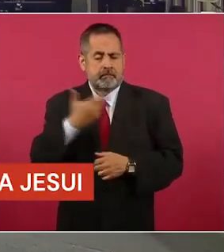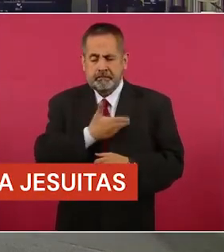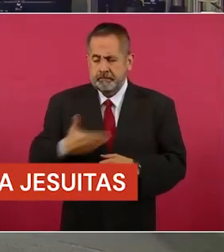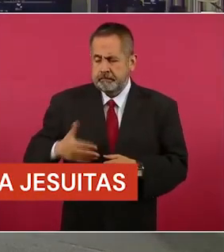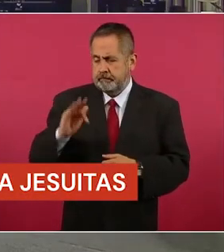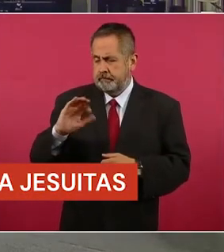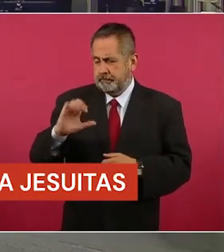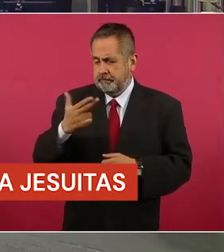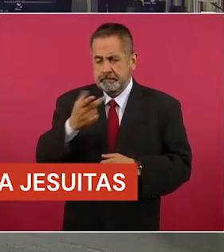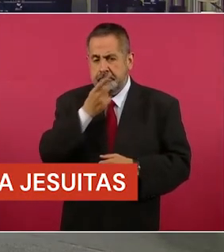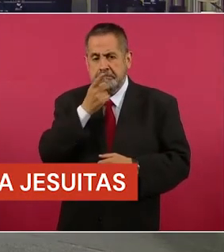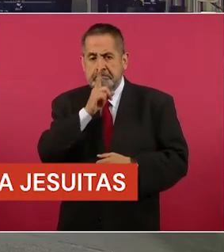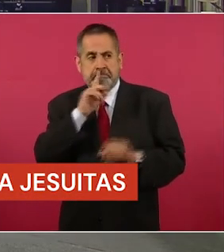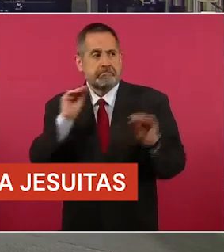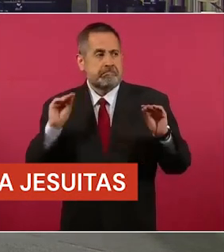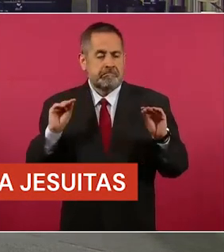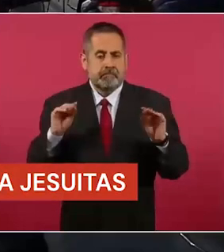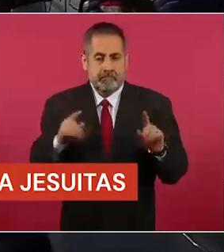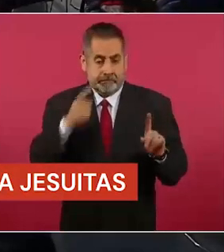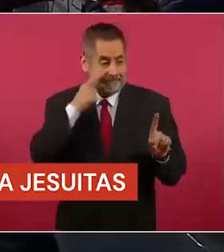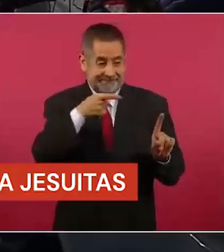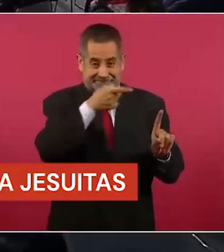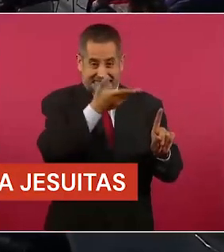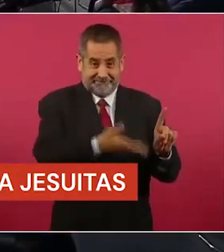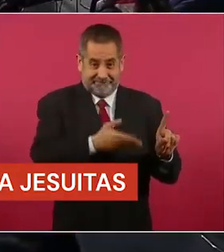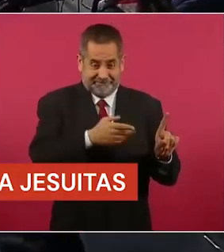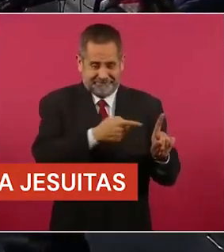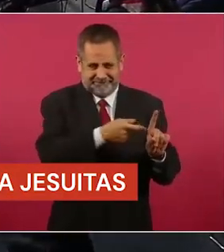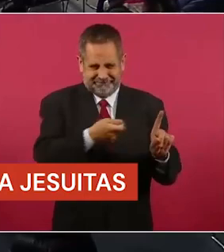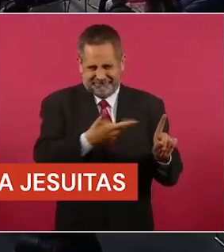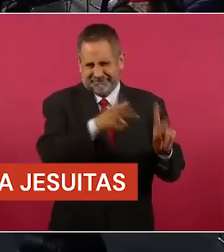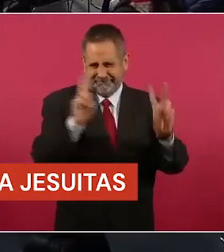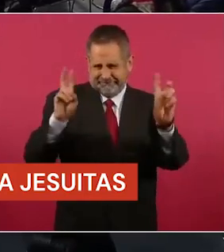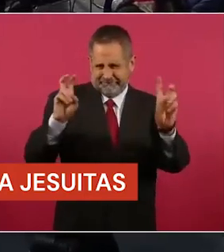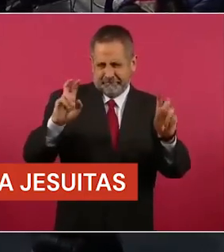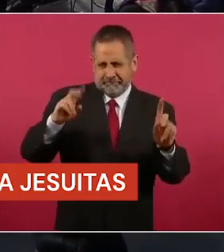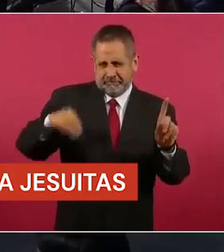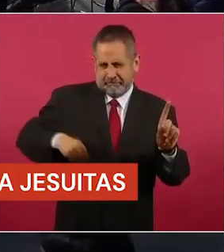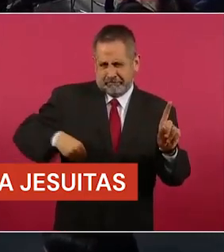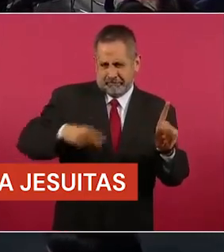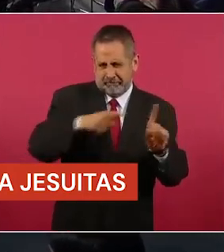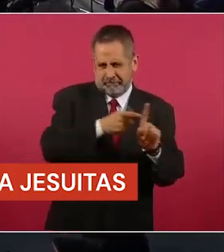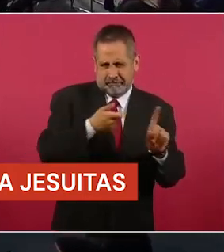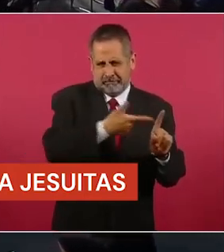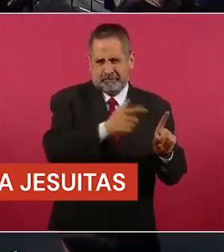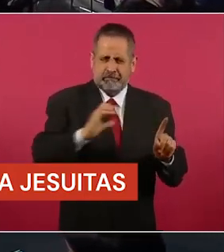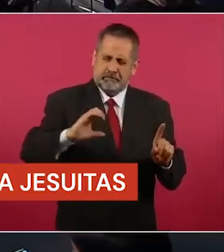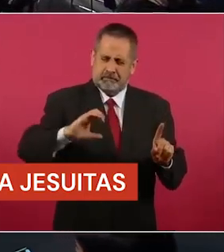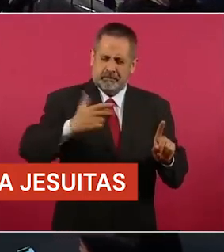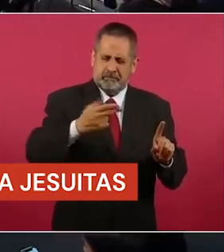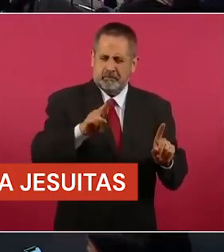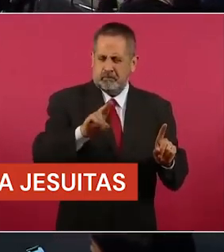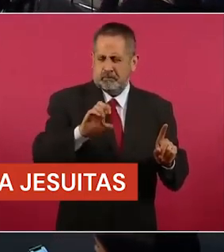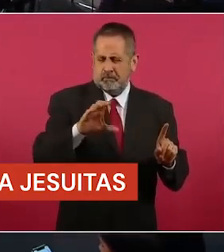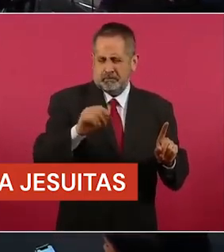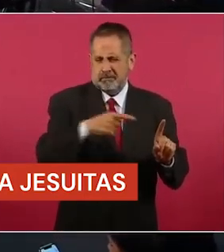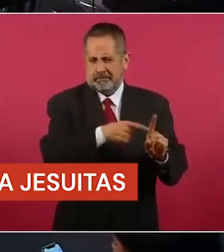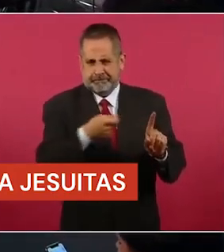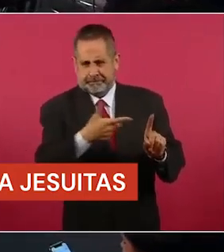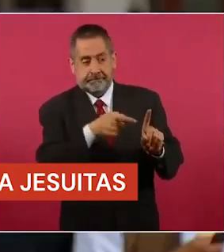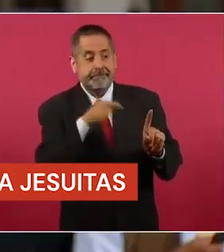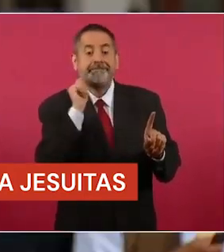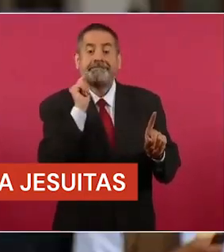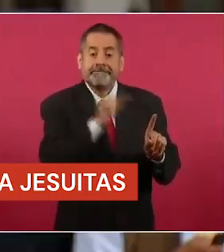Presidente, es que este sujeto, el Chueco, el presunto responsable de este crimen atroz, pertenece